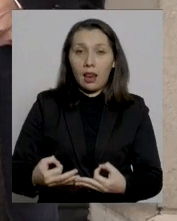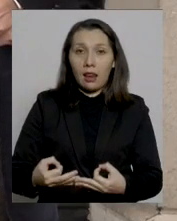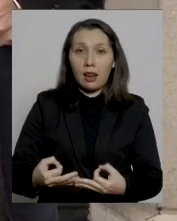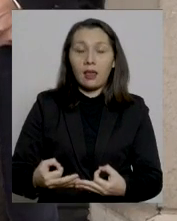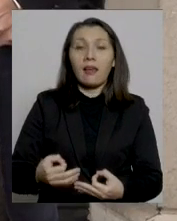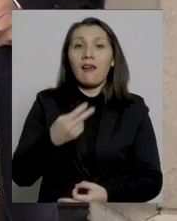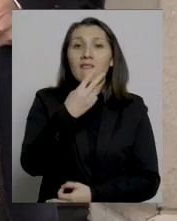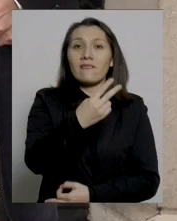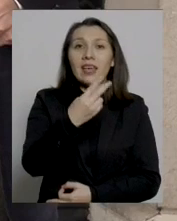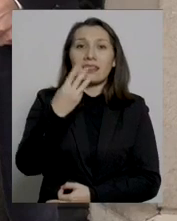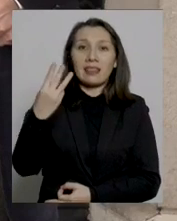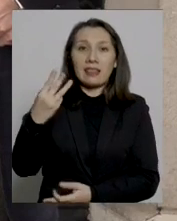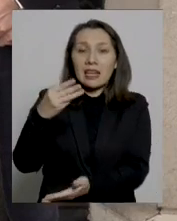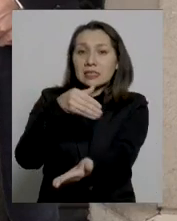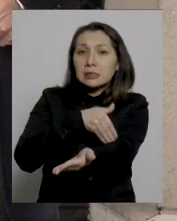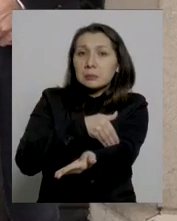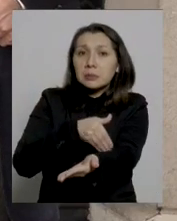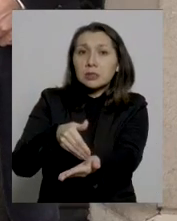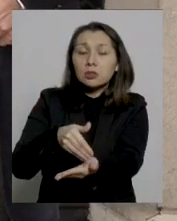de